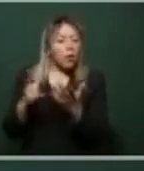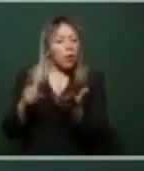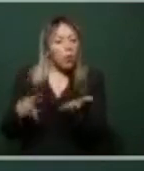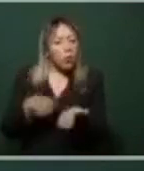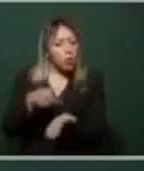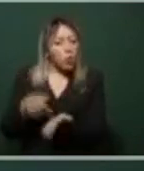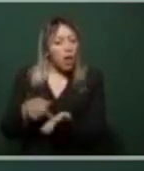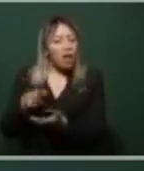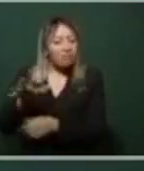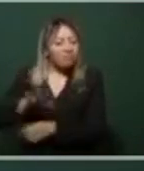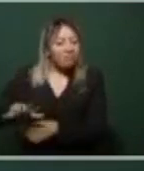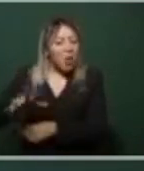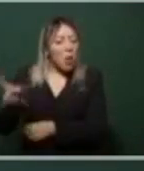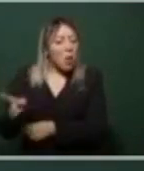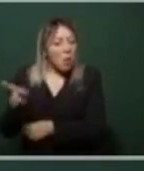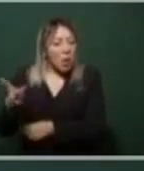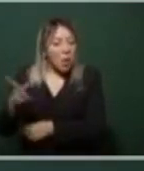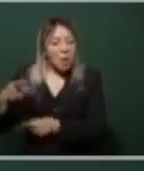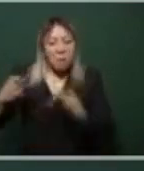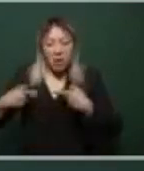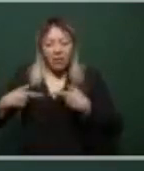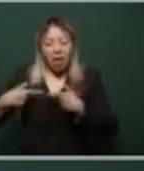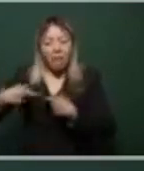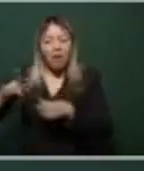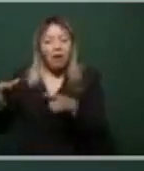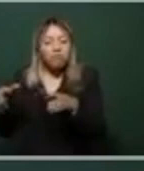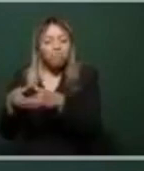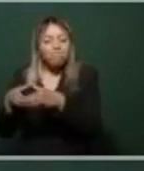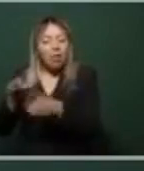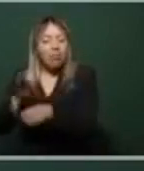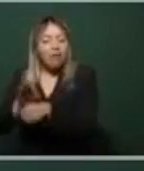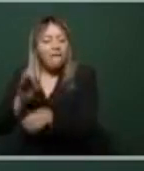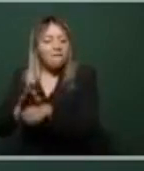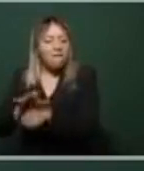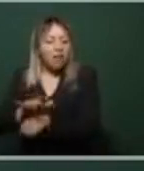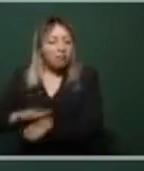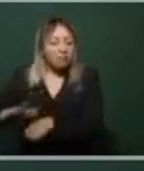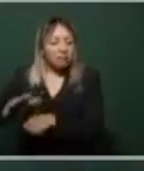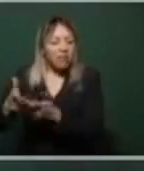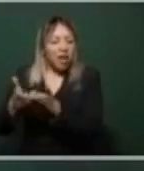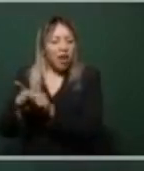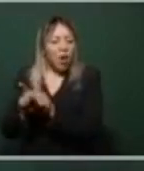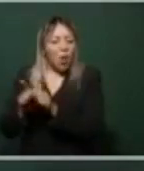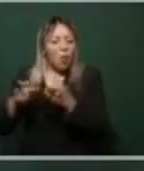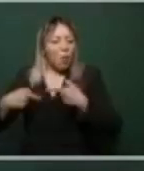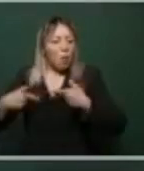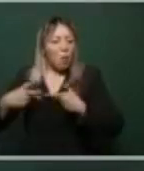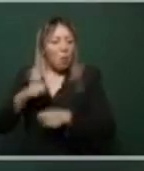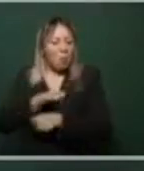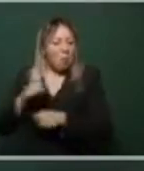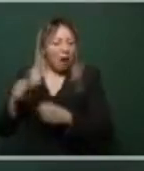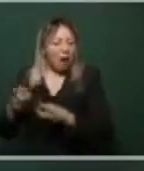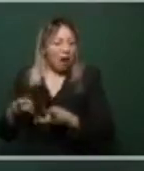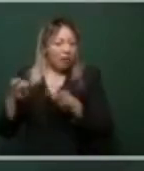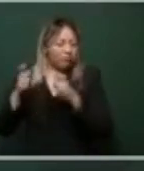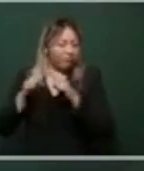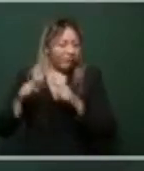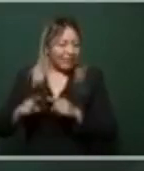se protege a bandas de delincuentes.